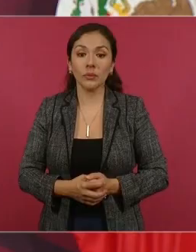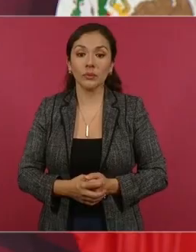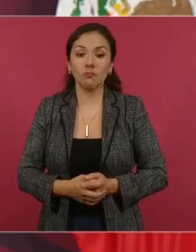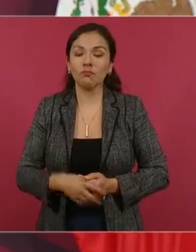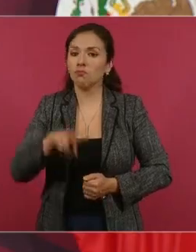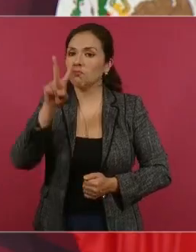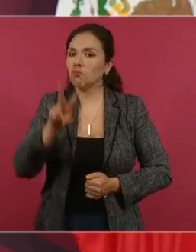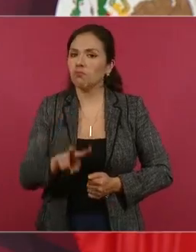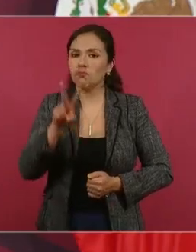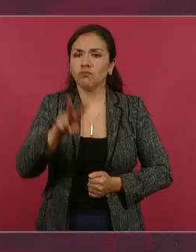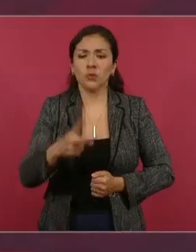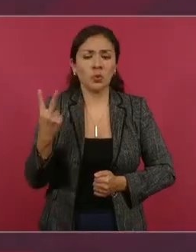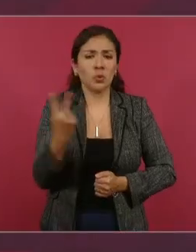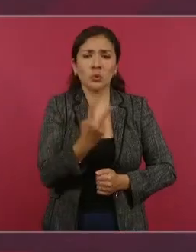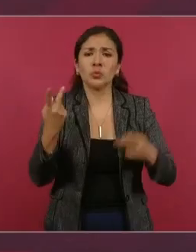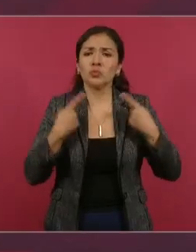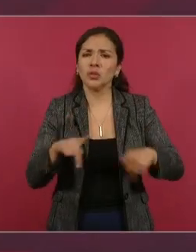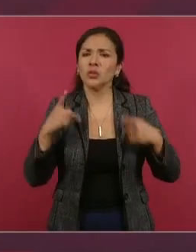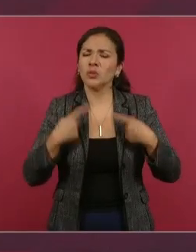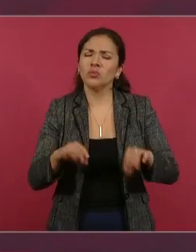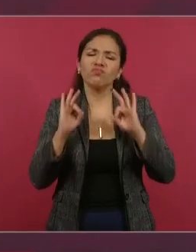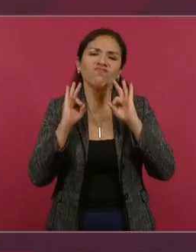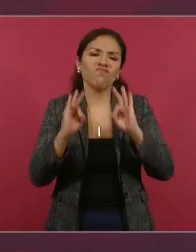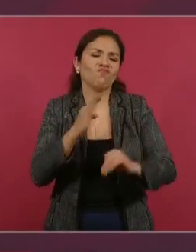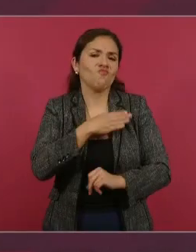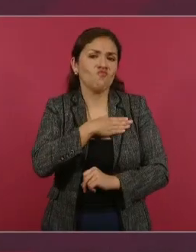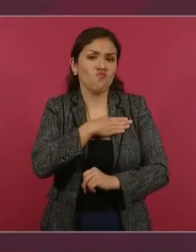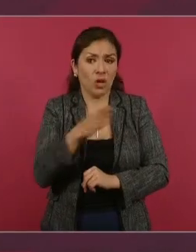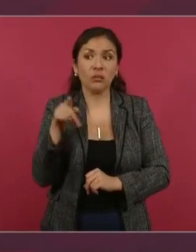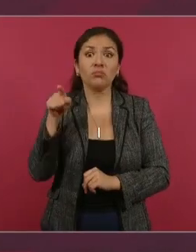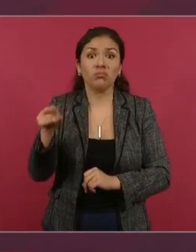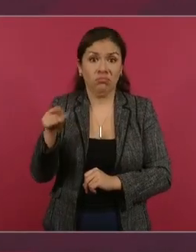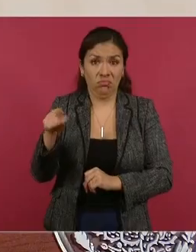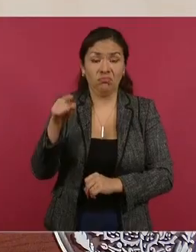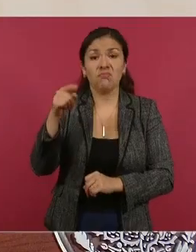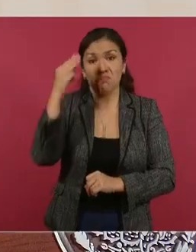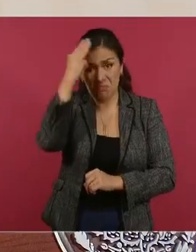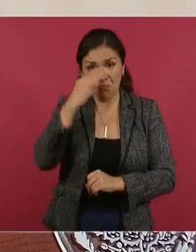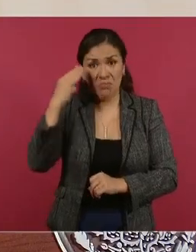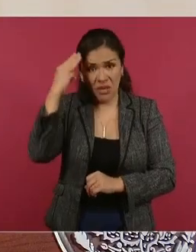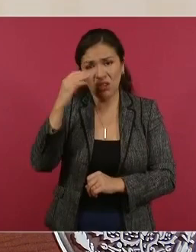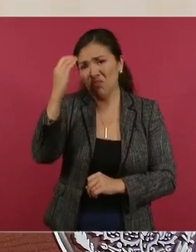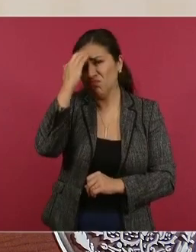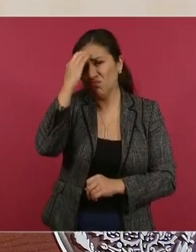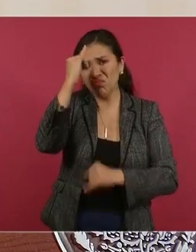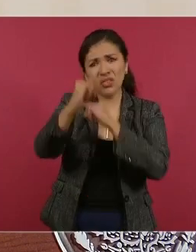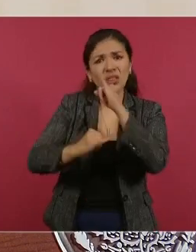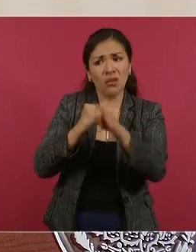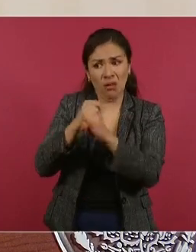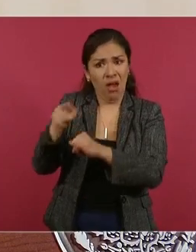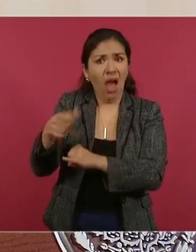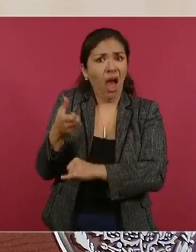Los dos son muy buenos. Marcelo es internacionalista de profesión,